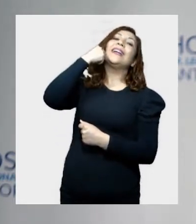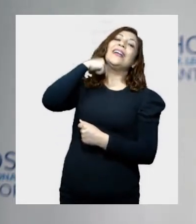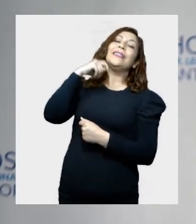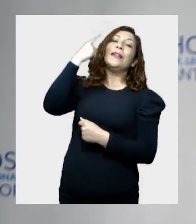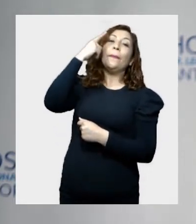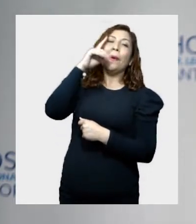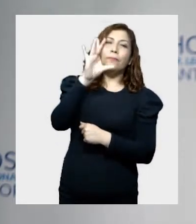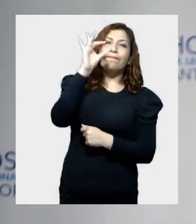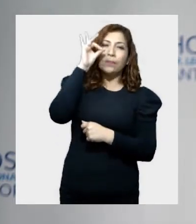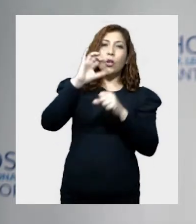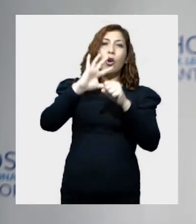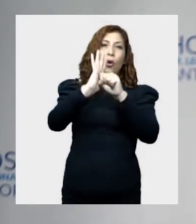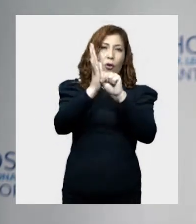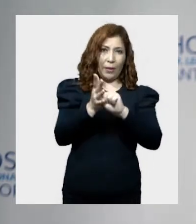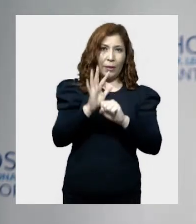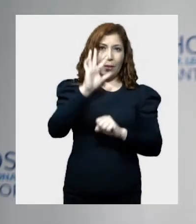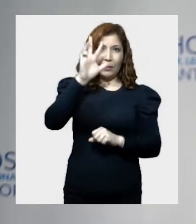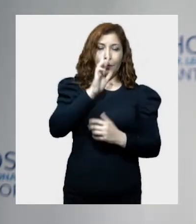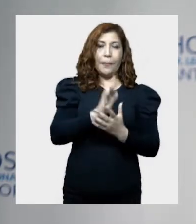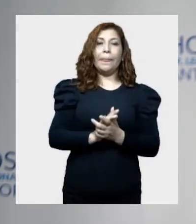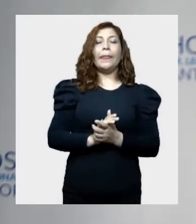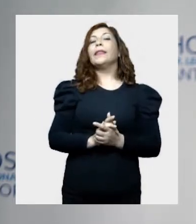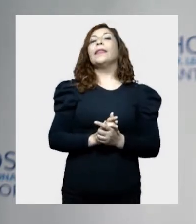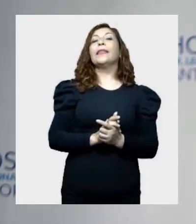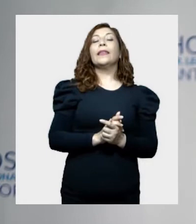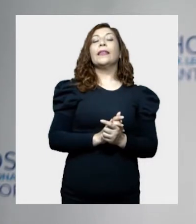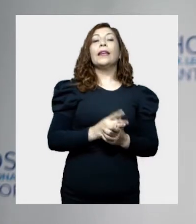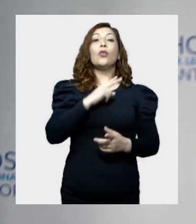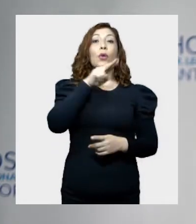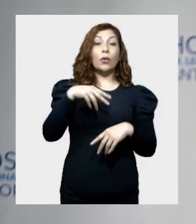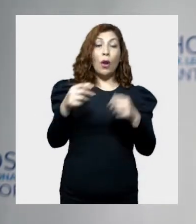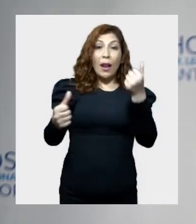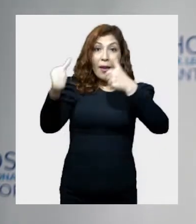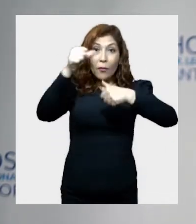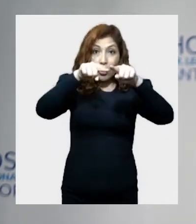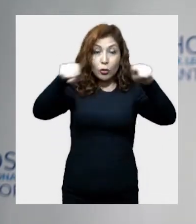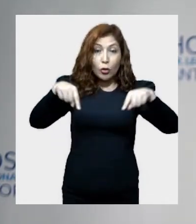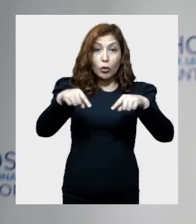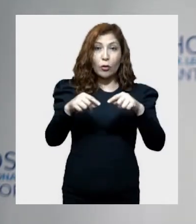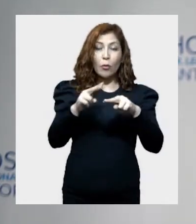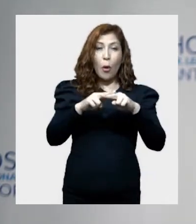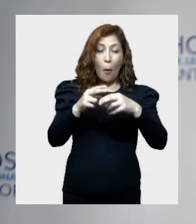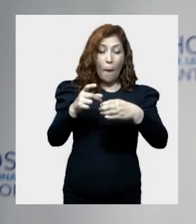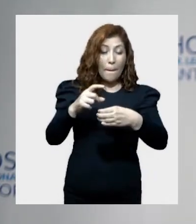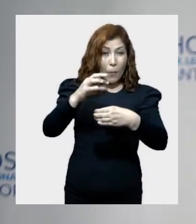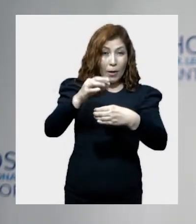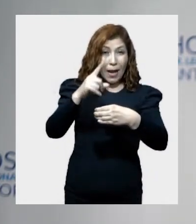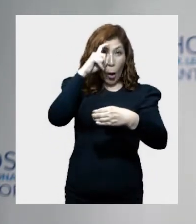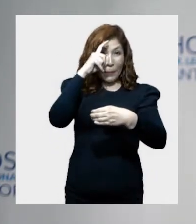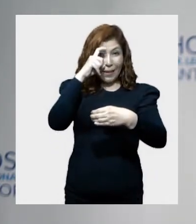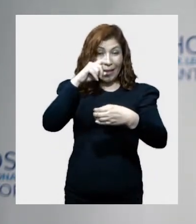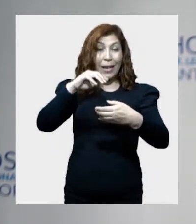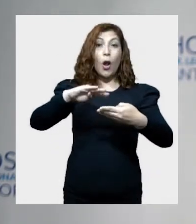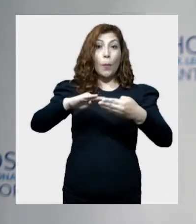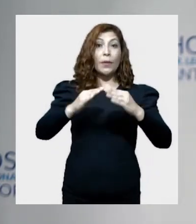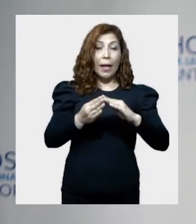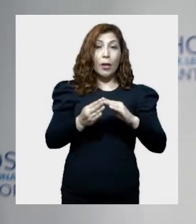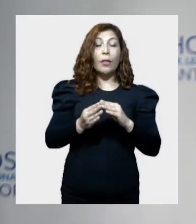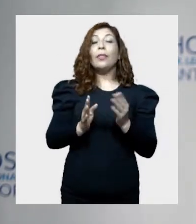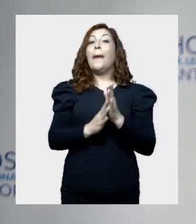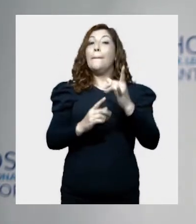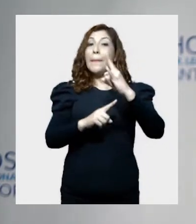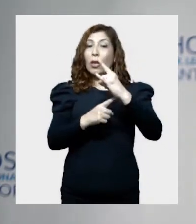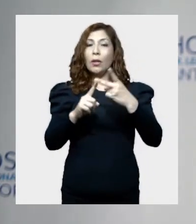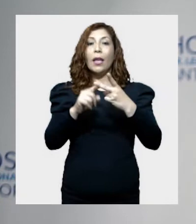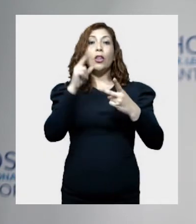la detección del COVID-19. Destacamos que nuestro laboratorio procesó muestras en los hospitales comunitarios de Mejillones, Tocopilla,